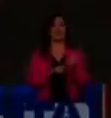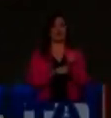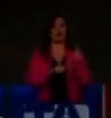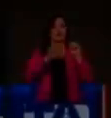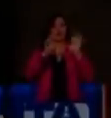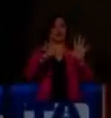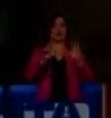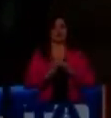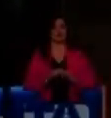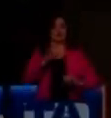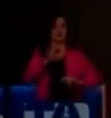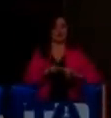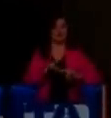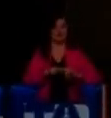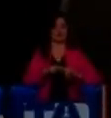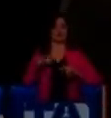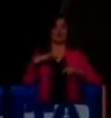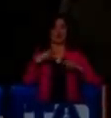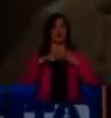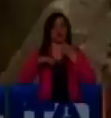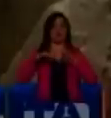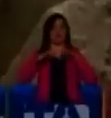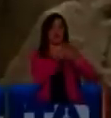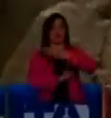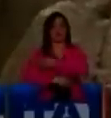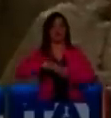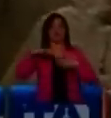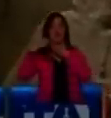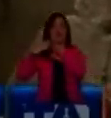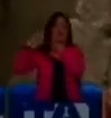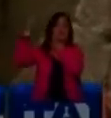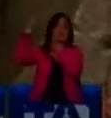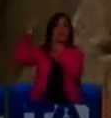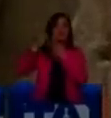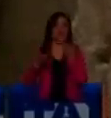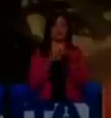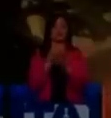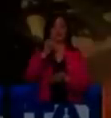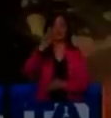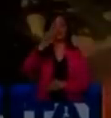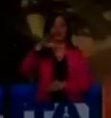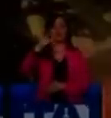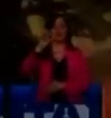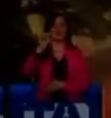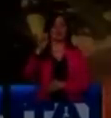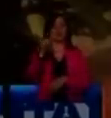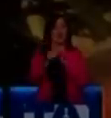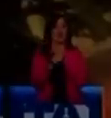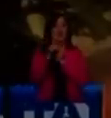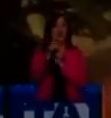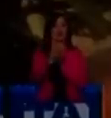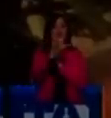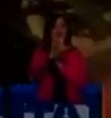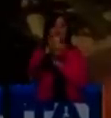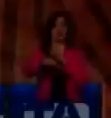Sentada en el baño de su casa con una camisa amarrada en el cuello, fue encontrada Narcisa Figueroa Muñoz, una mujer de 35 años